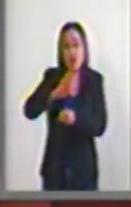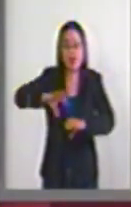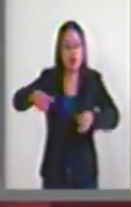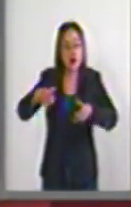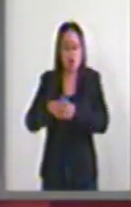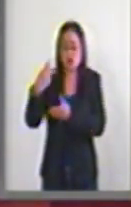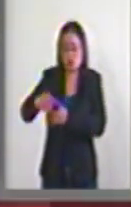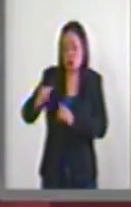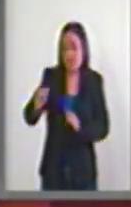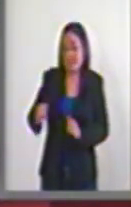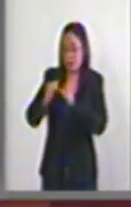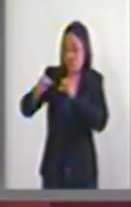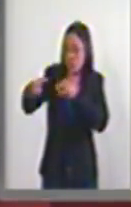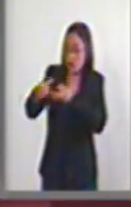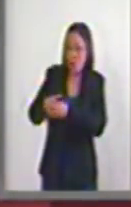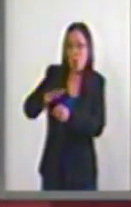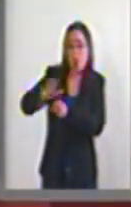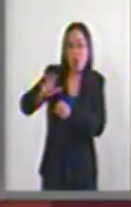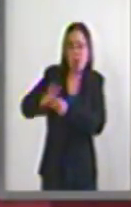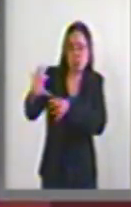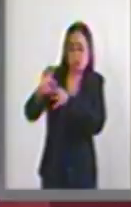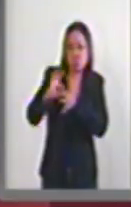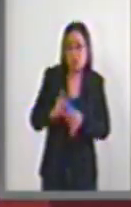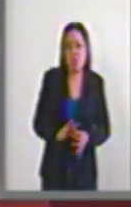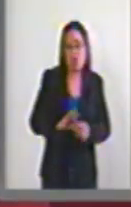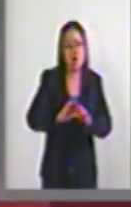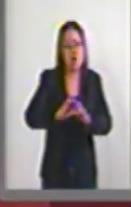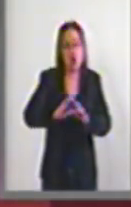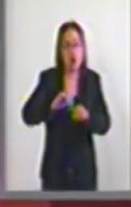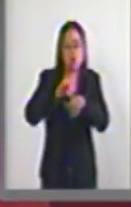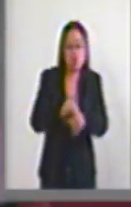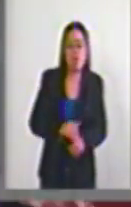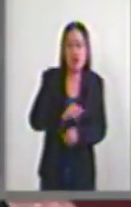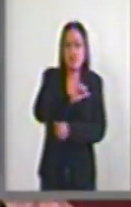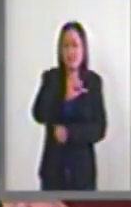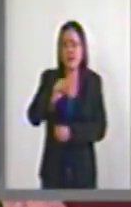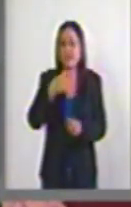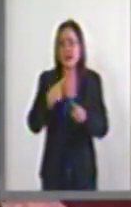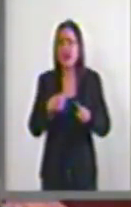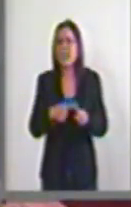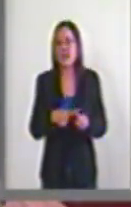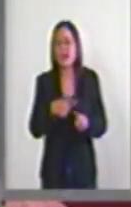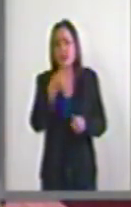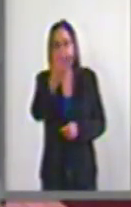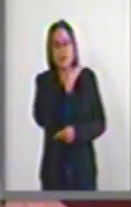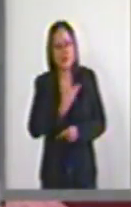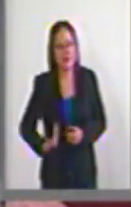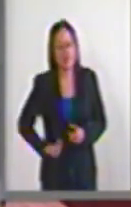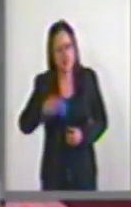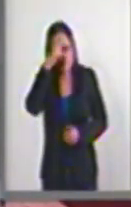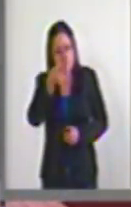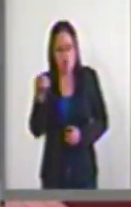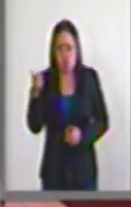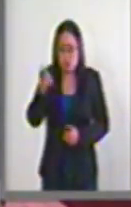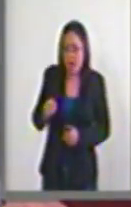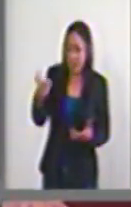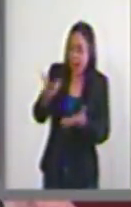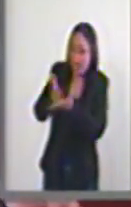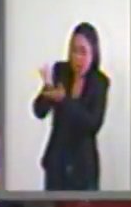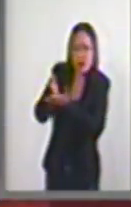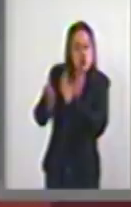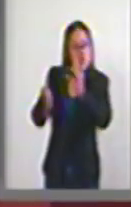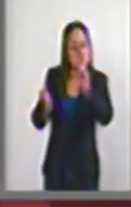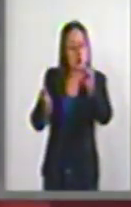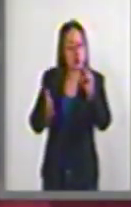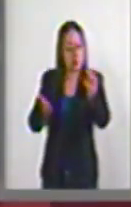que encabeza no se encuentre supeditado al arbitrio del presidente de la República, y con este